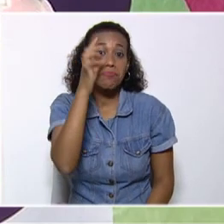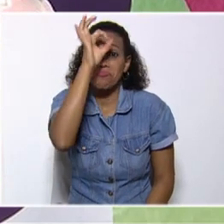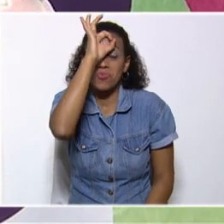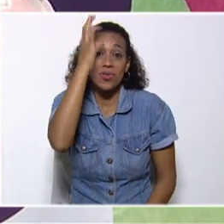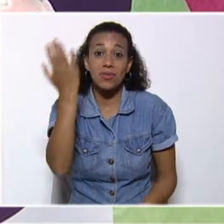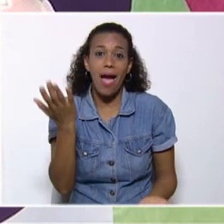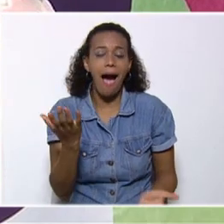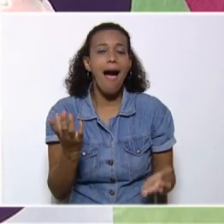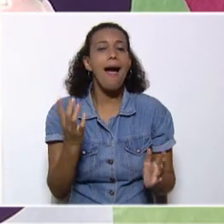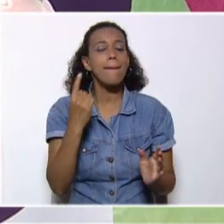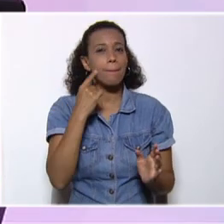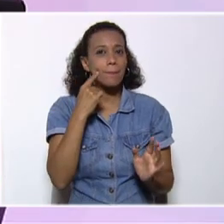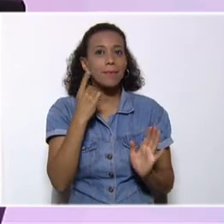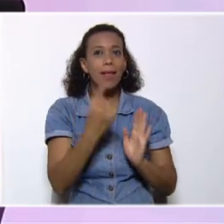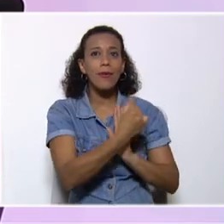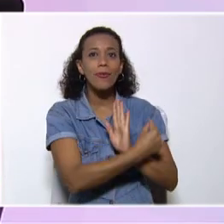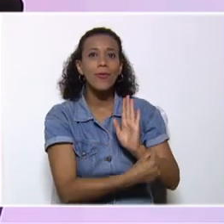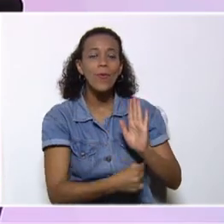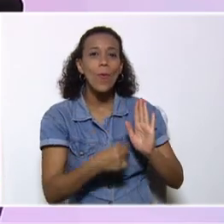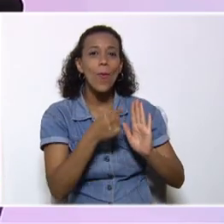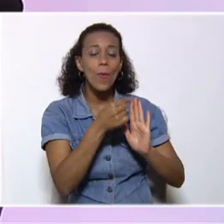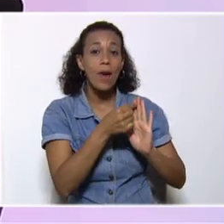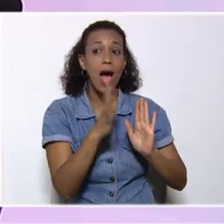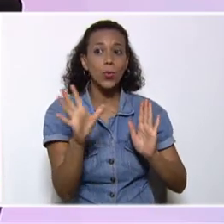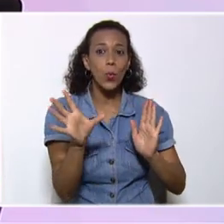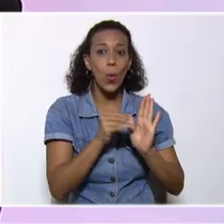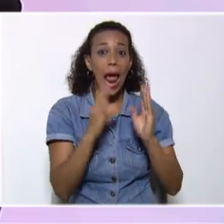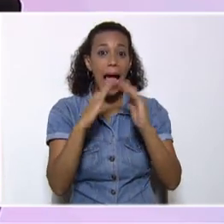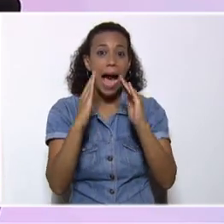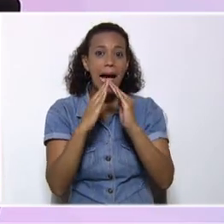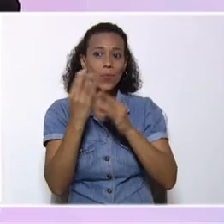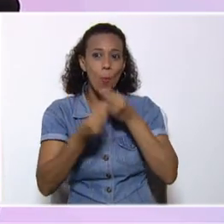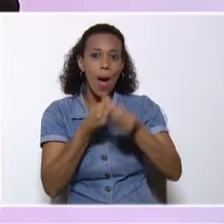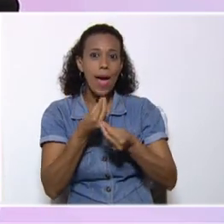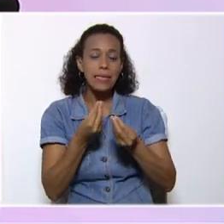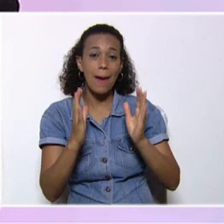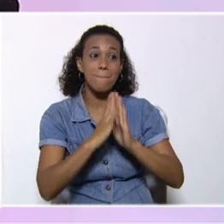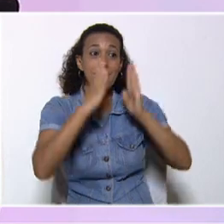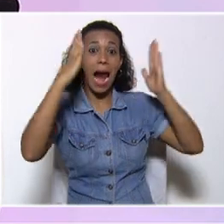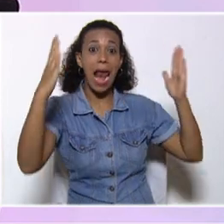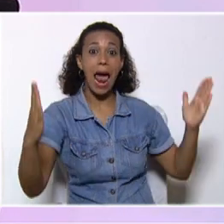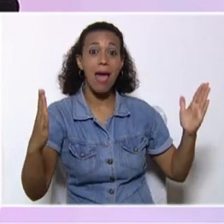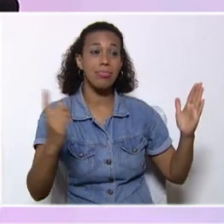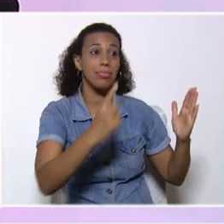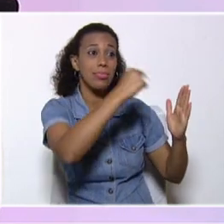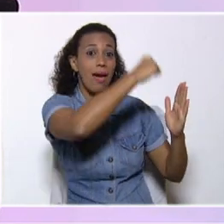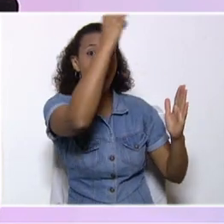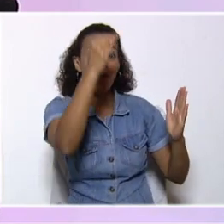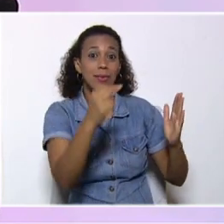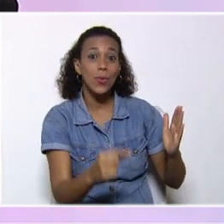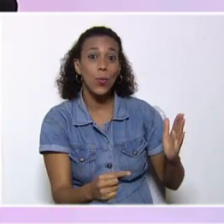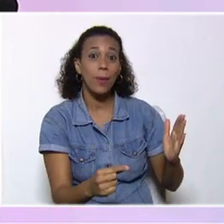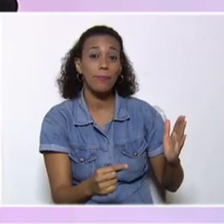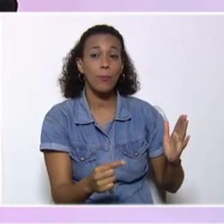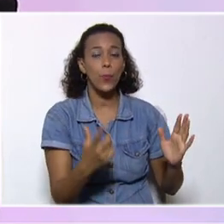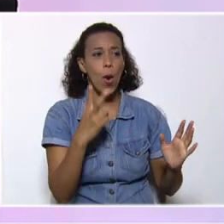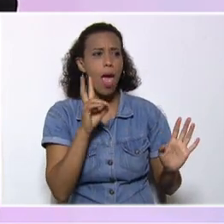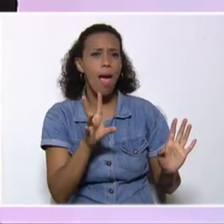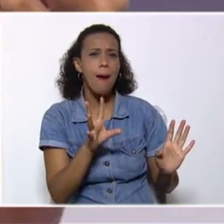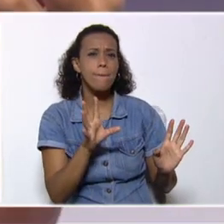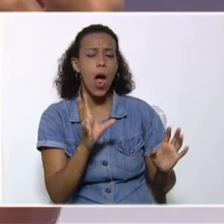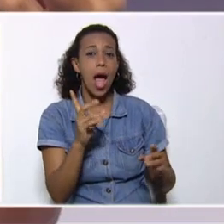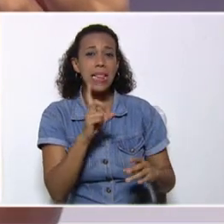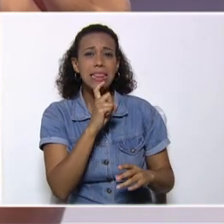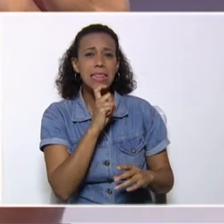niña. Entonces esta silueta ustedes también la pueden hacer en láminas un poco más grandes, por ejemplo, para nuestros niños que tengan algún tipo